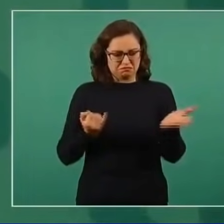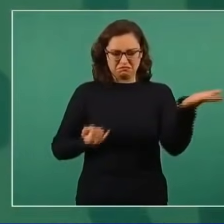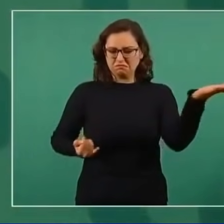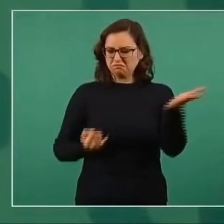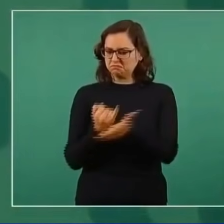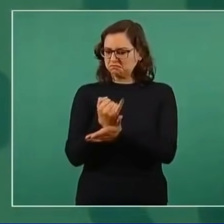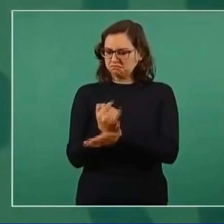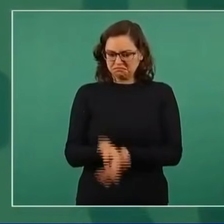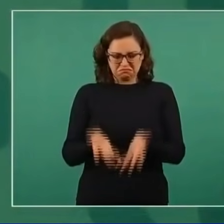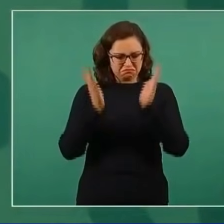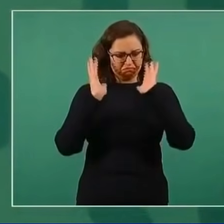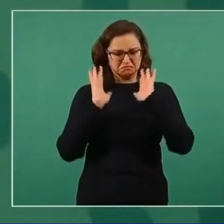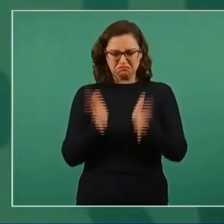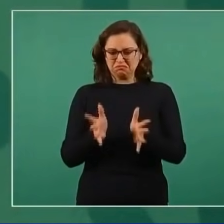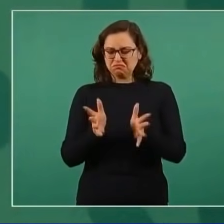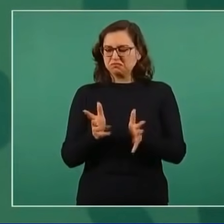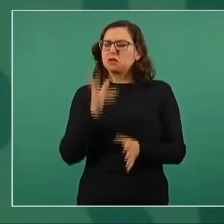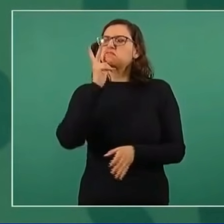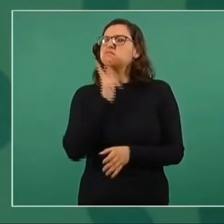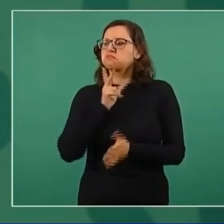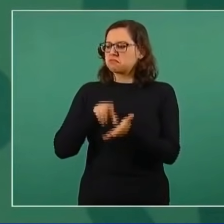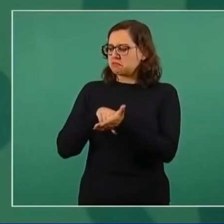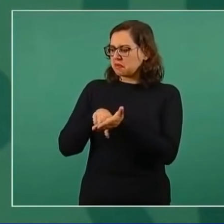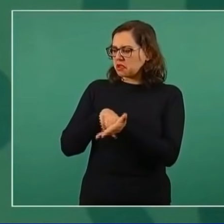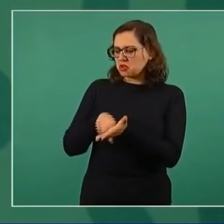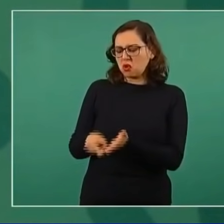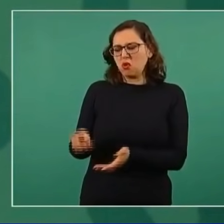los recursos no renovables,